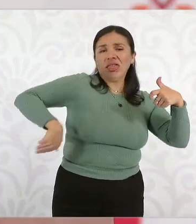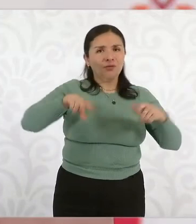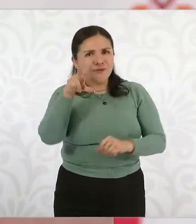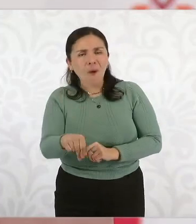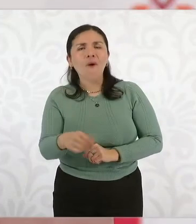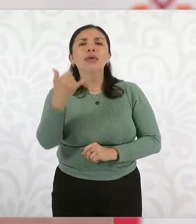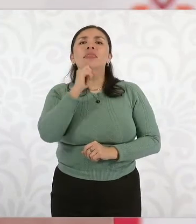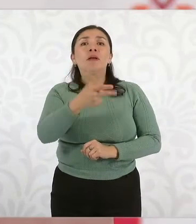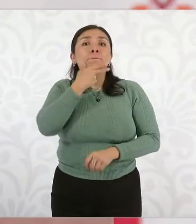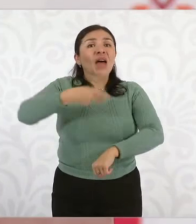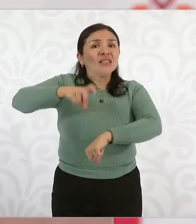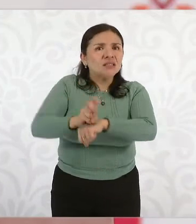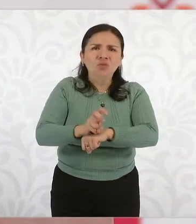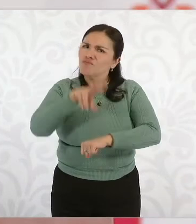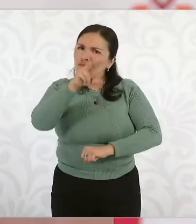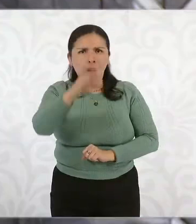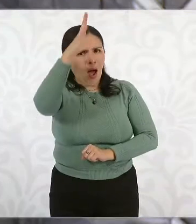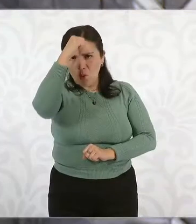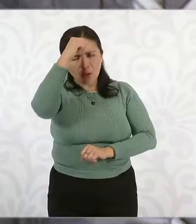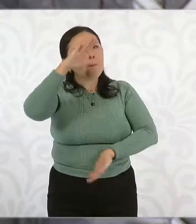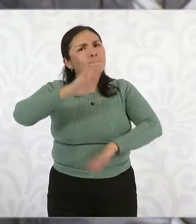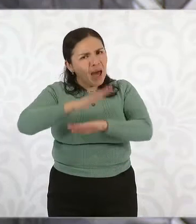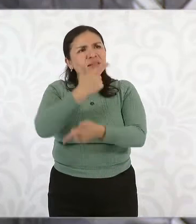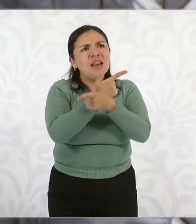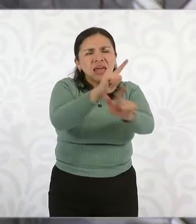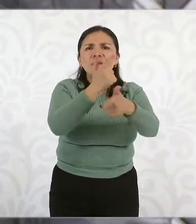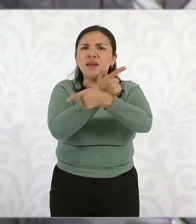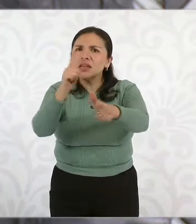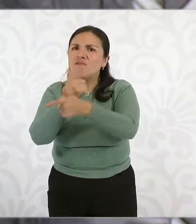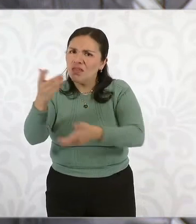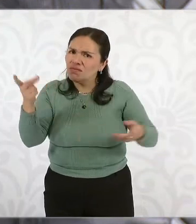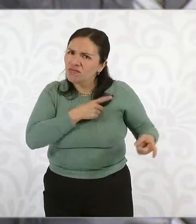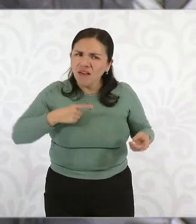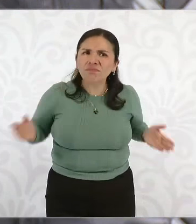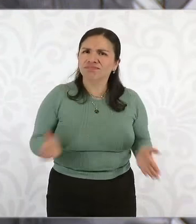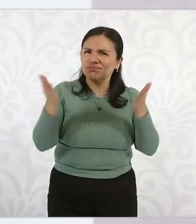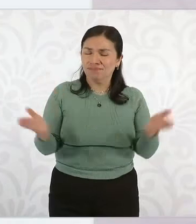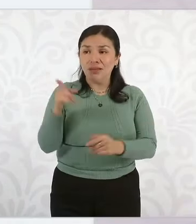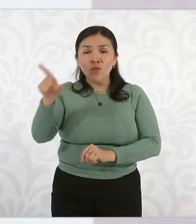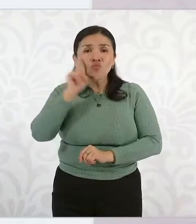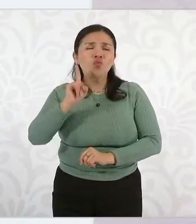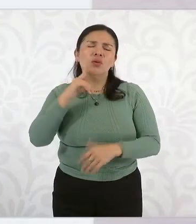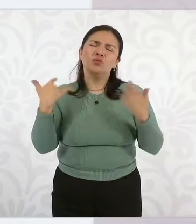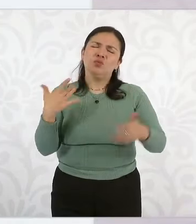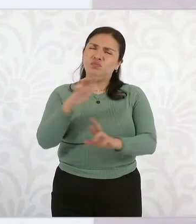también en contra del machismo y a favor de las libertades. Entonces es una mujer admirable.